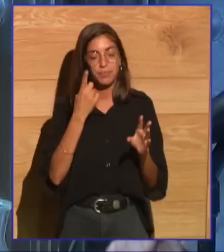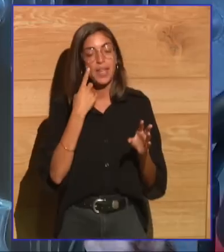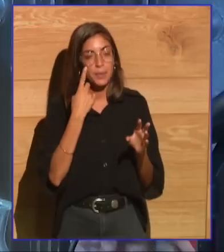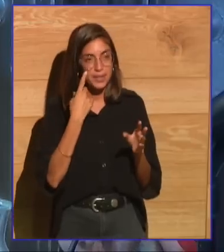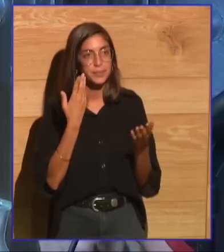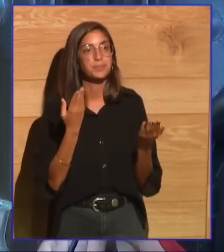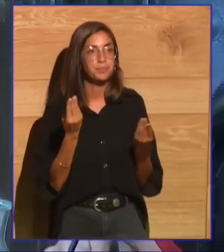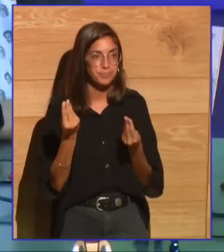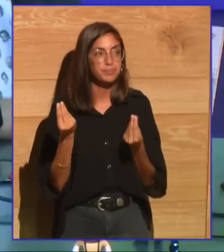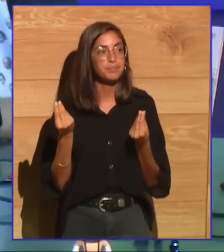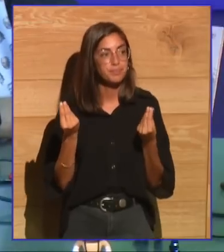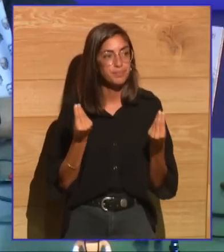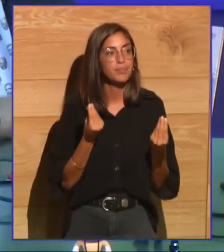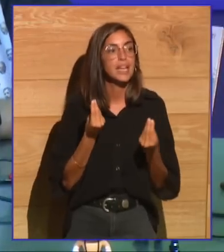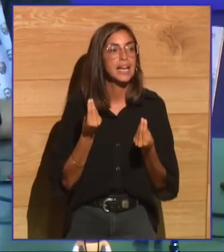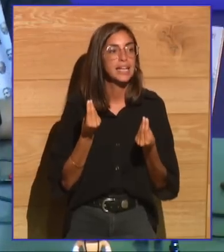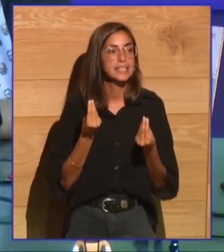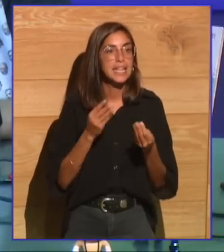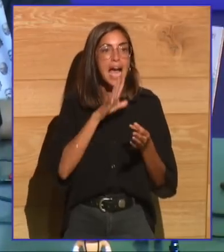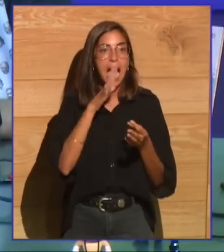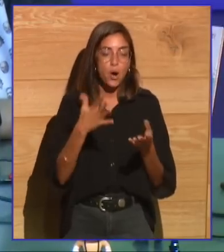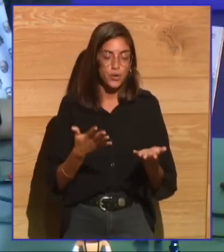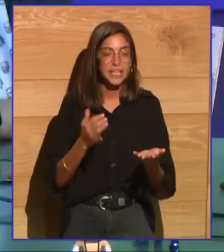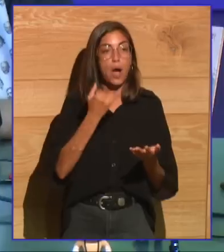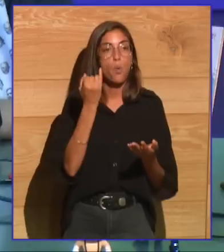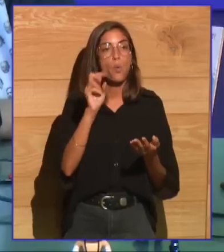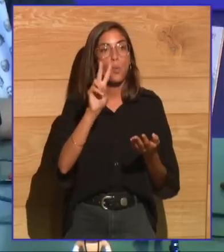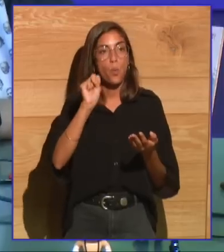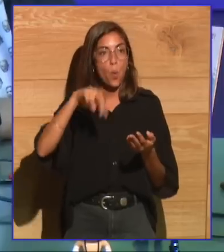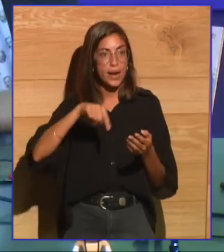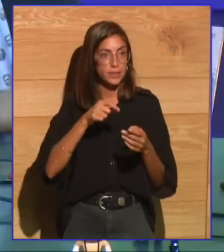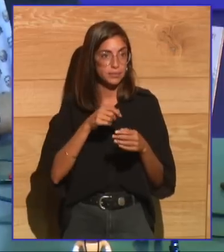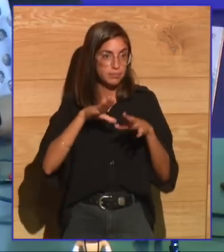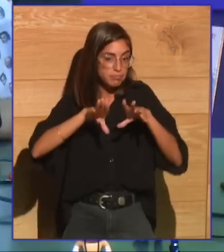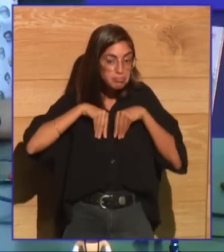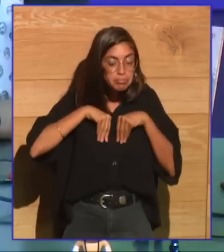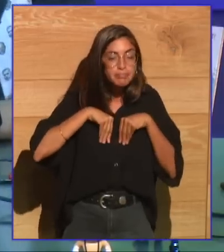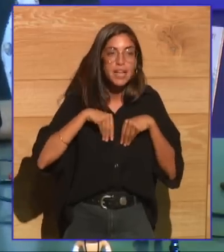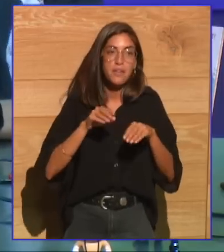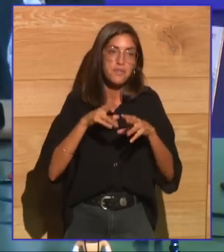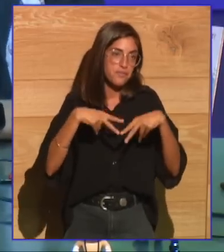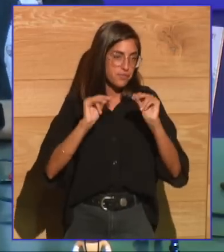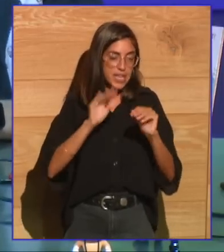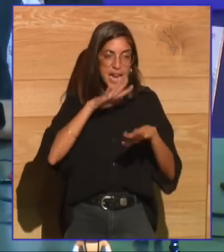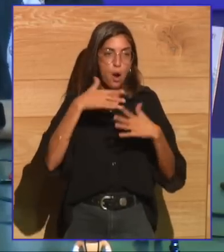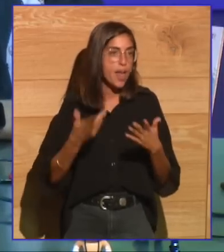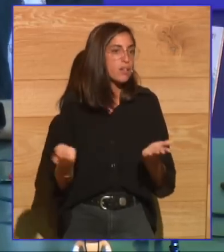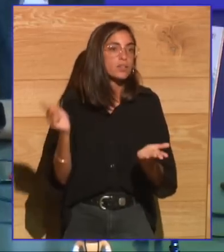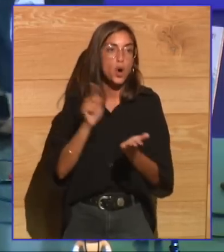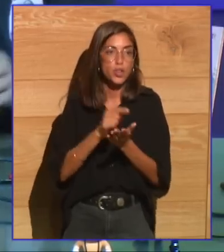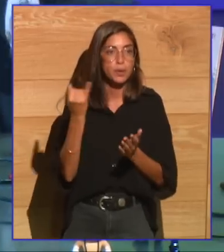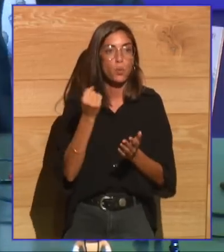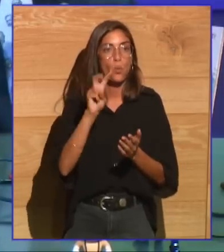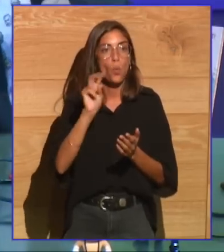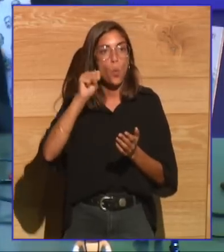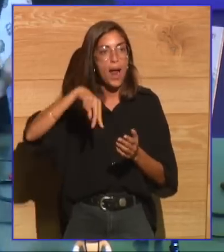bueno el 'juan comedido creo que ha vuelto ya a nuestro juegan como jurado de adelante